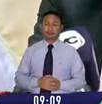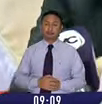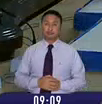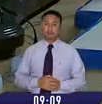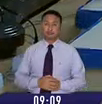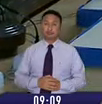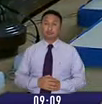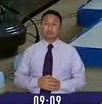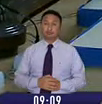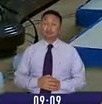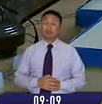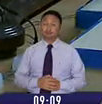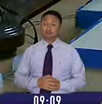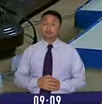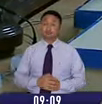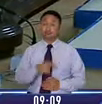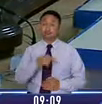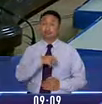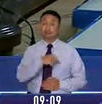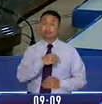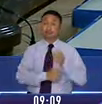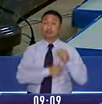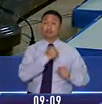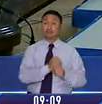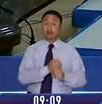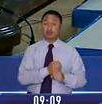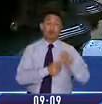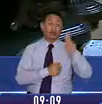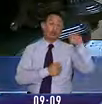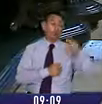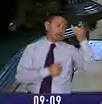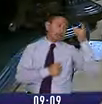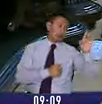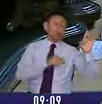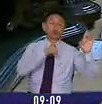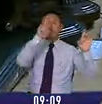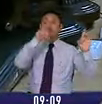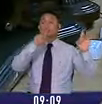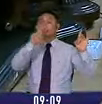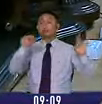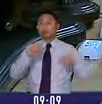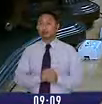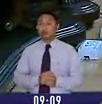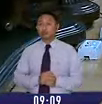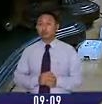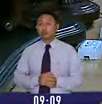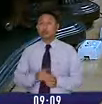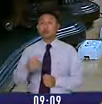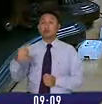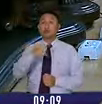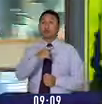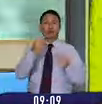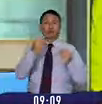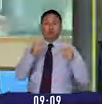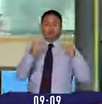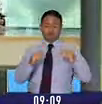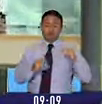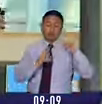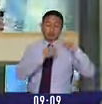851. De forma general, del 2018 al 2022, las garantías jurisdiccionales pasaron aceleradamente